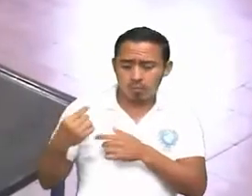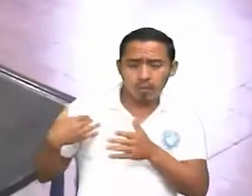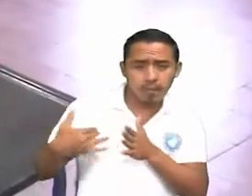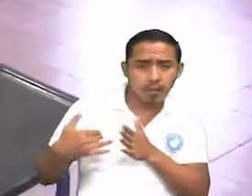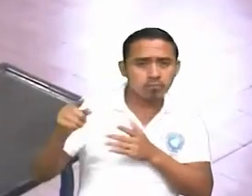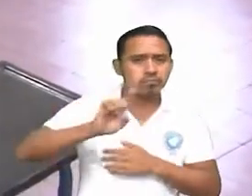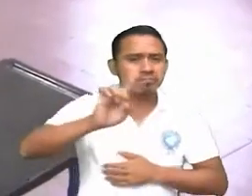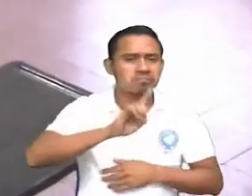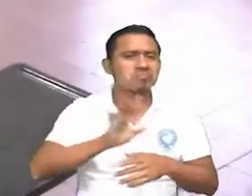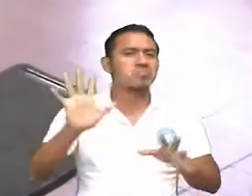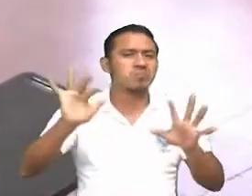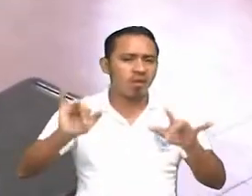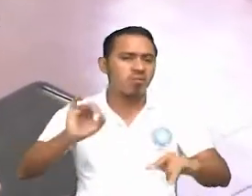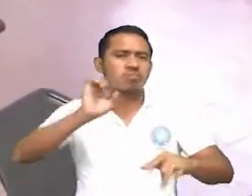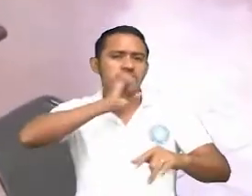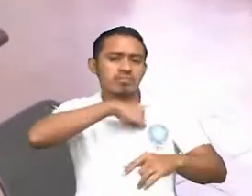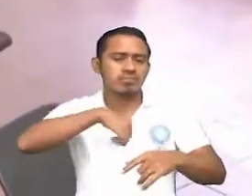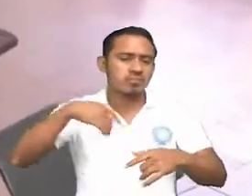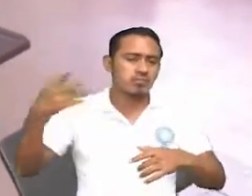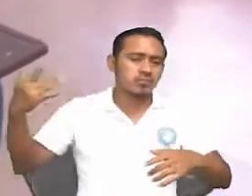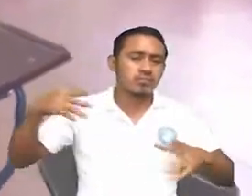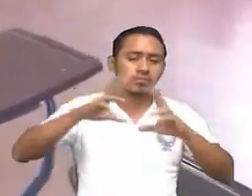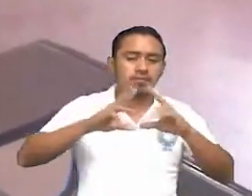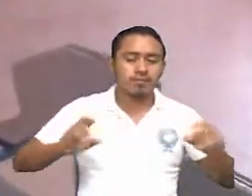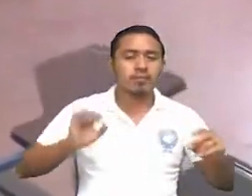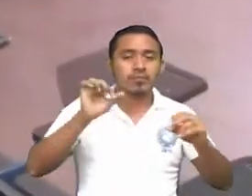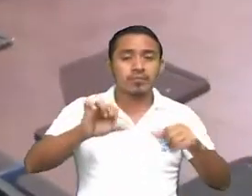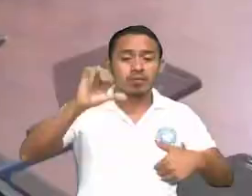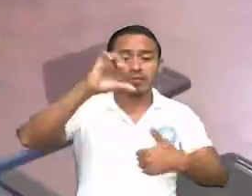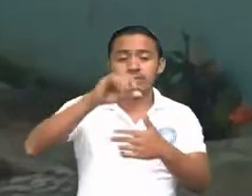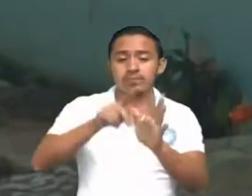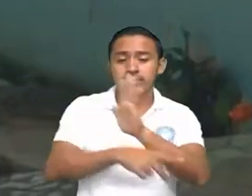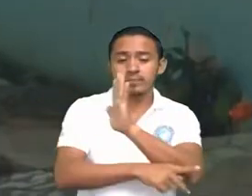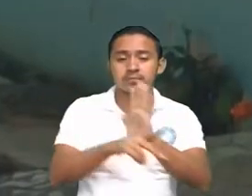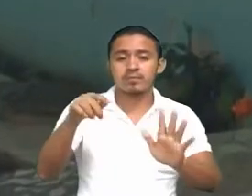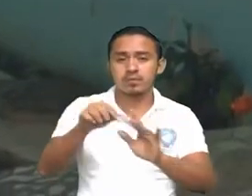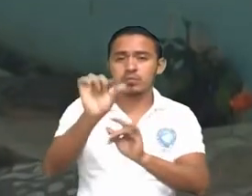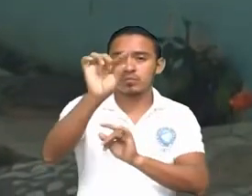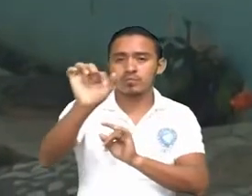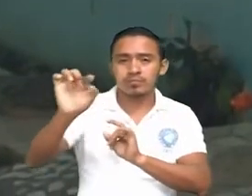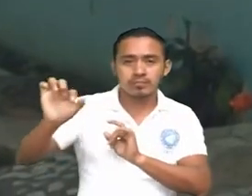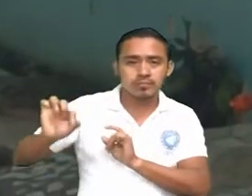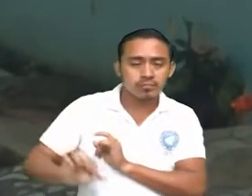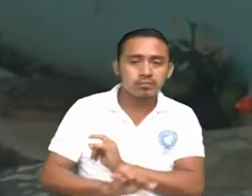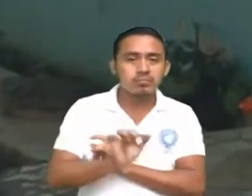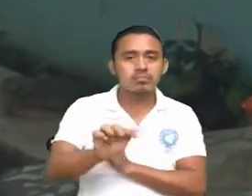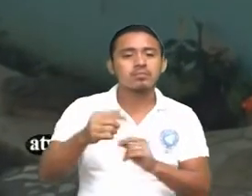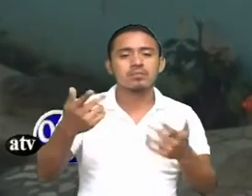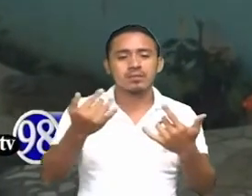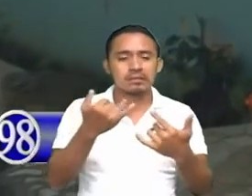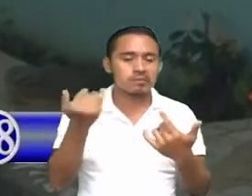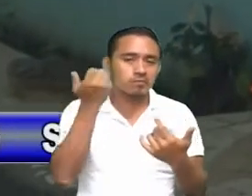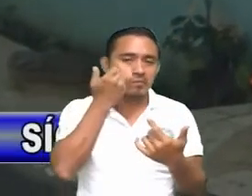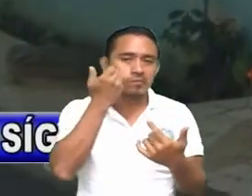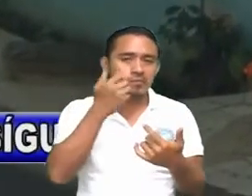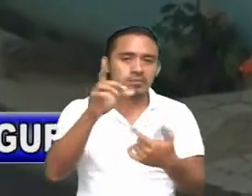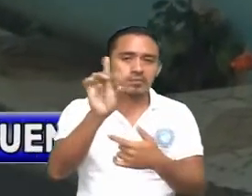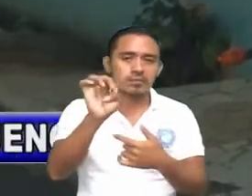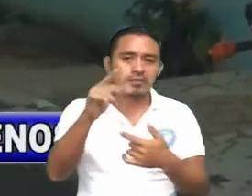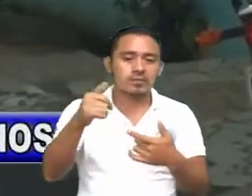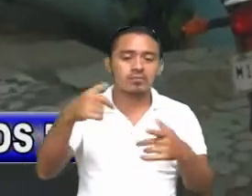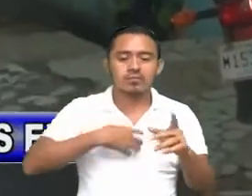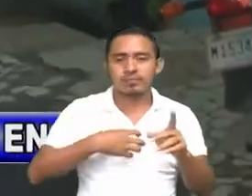sandinista. Esto ha permitido que Nicaragua sea uno de los países con pocos casos positivos de esta enfermedad a nivel